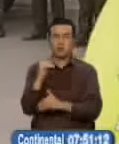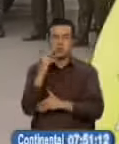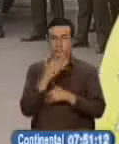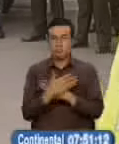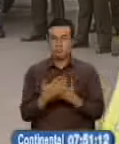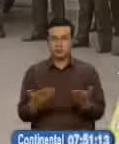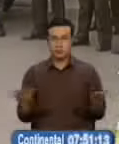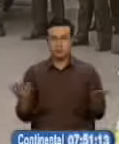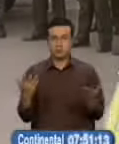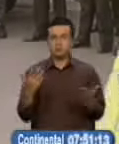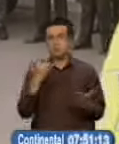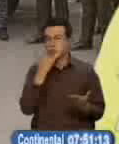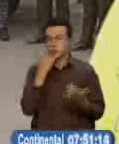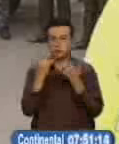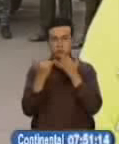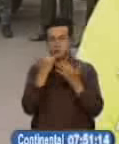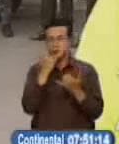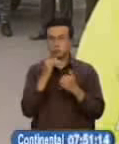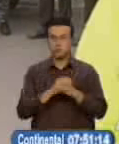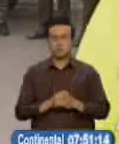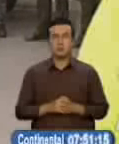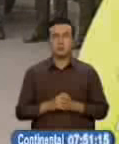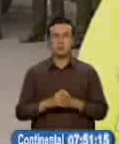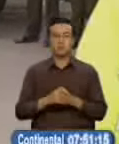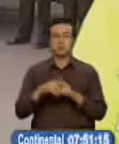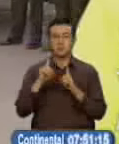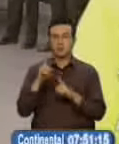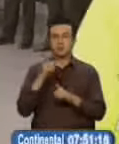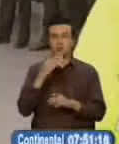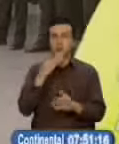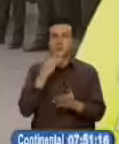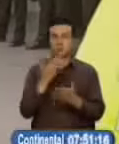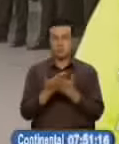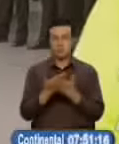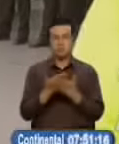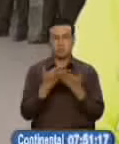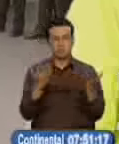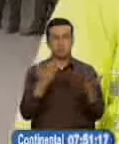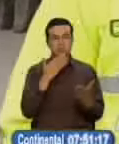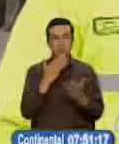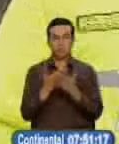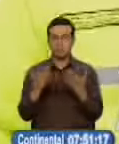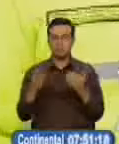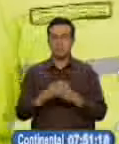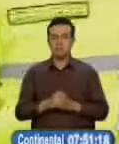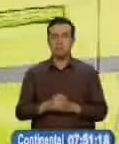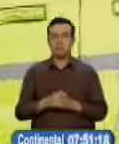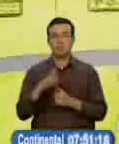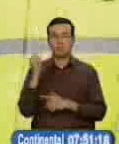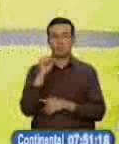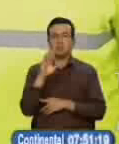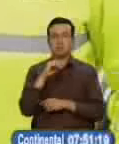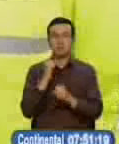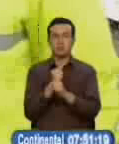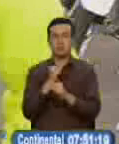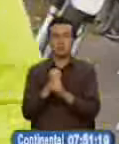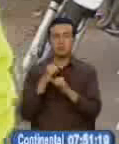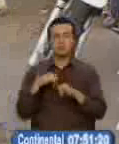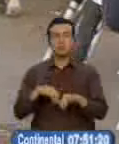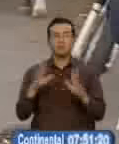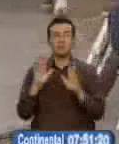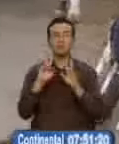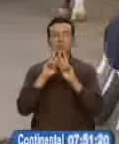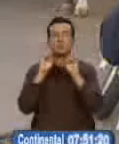de irregularidades. Perfecto. Coronel, muchísimas gracias. Buenos días. Muy buenos días. Gracias. Muy amable. Éxitos en el trabajo. Vamos a ir ahora